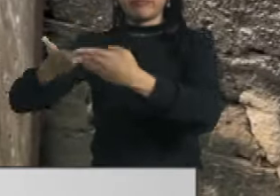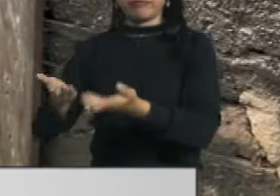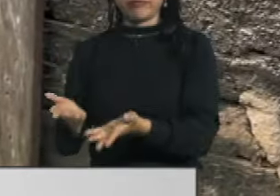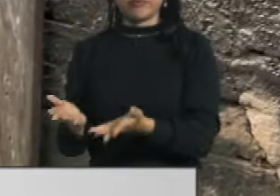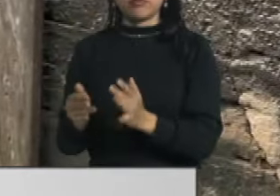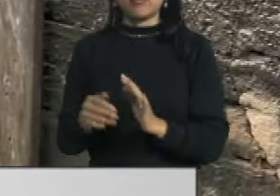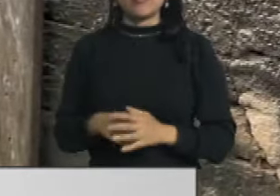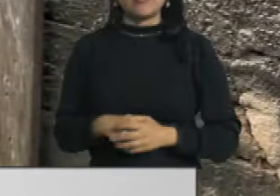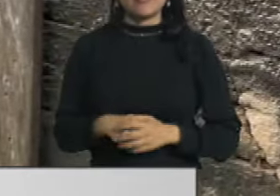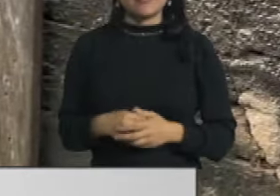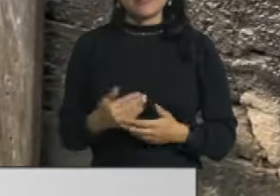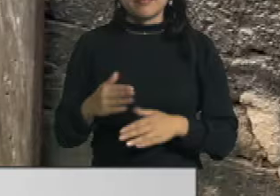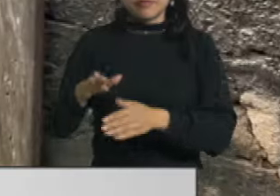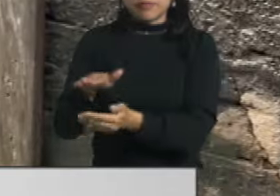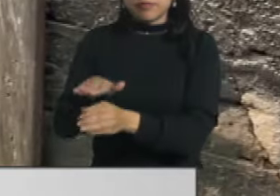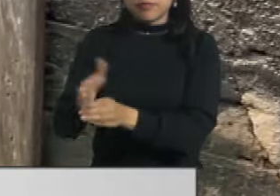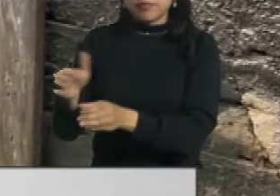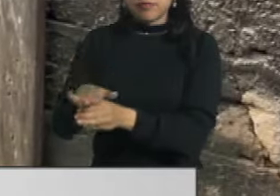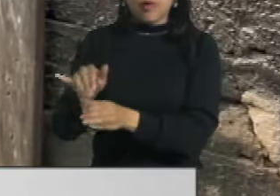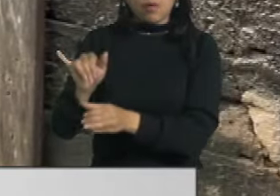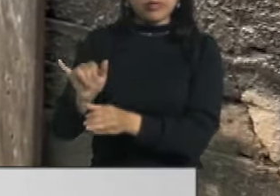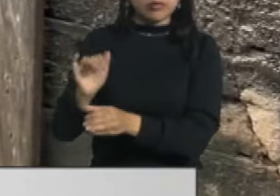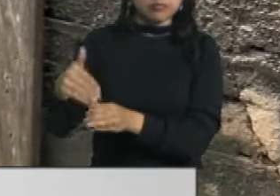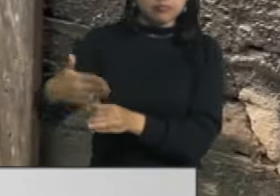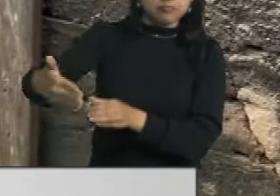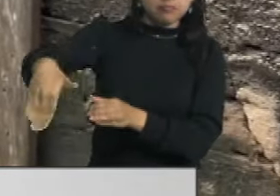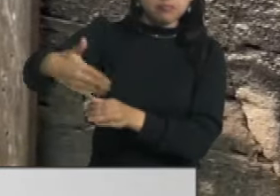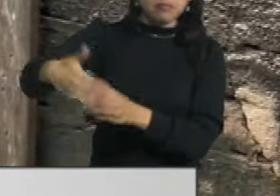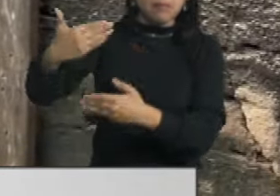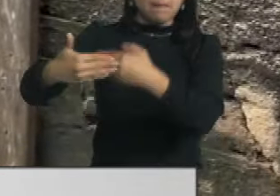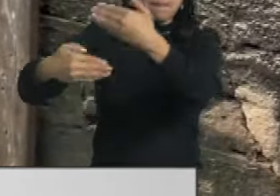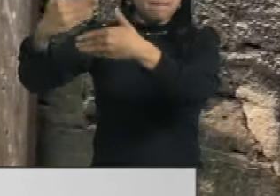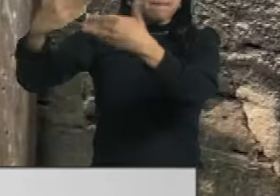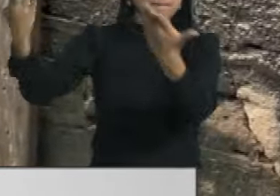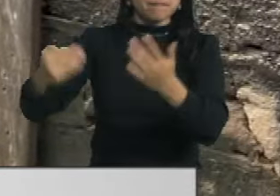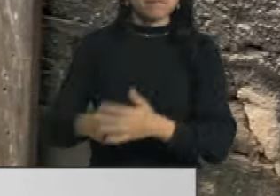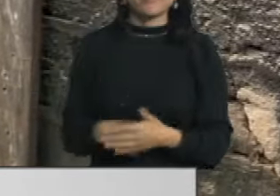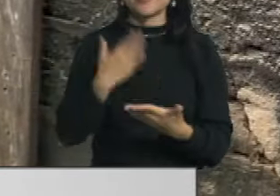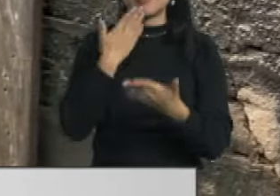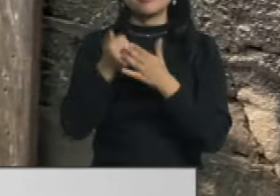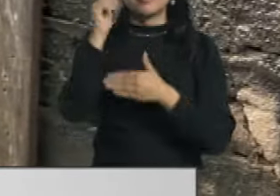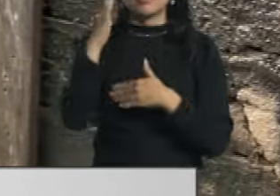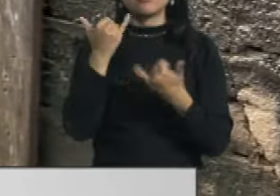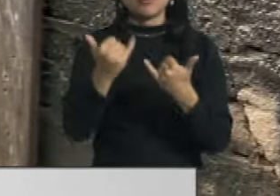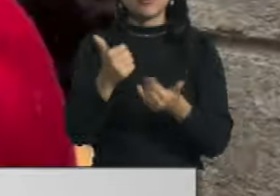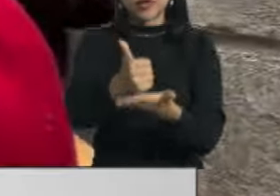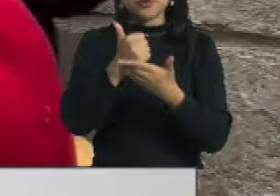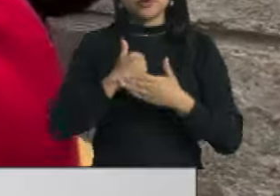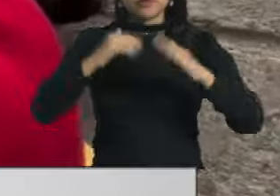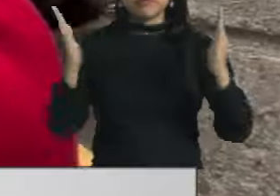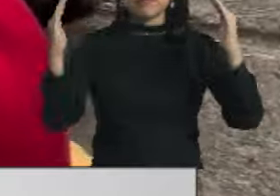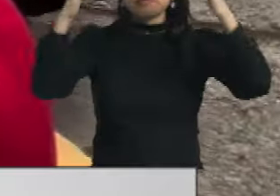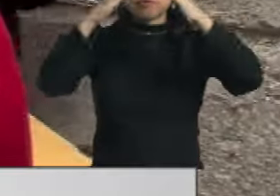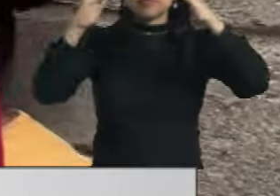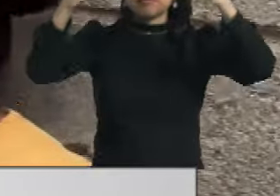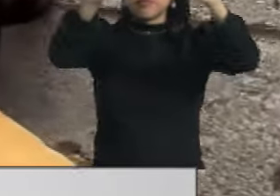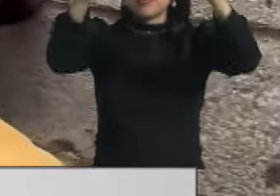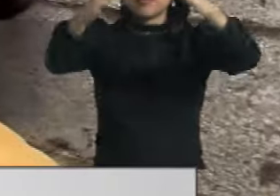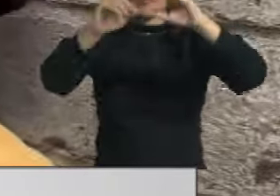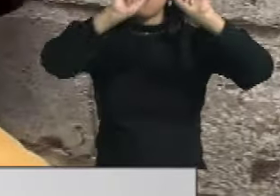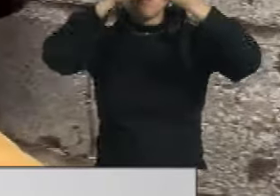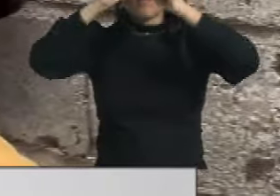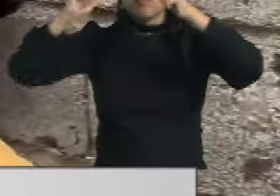estamos recibiendo una ayuda que fueron las 5 láminas y el caballete que estamos necesitando para poder arreglar el techo. La Gobernación del